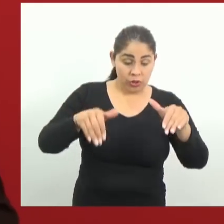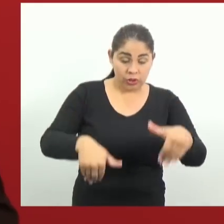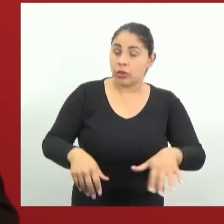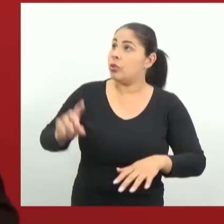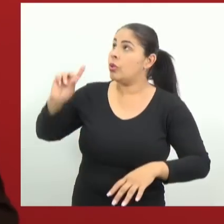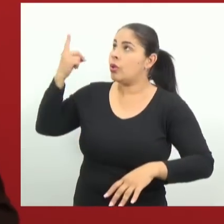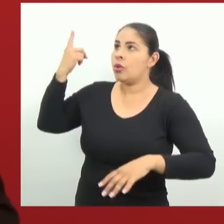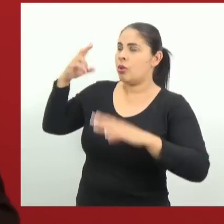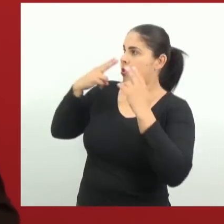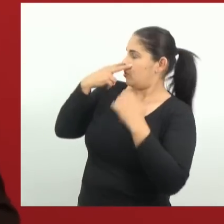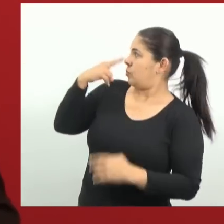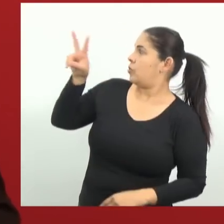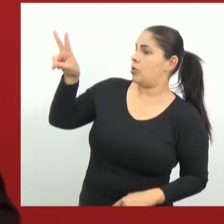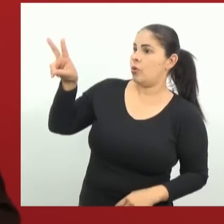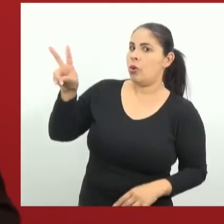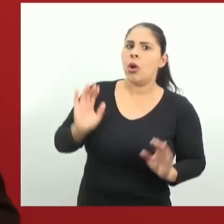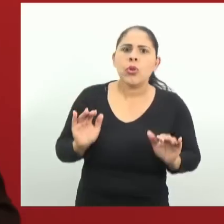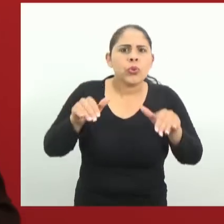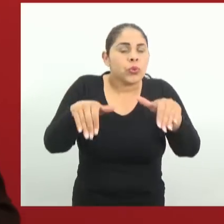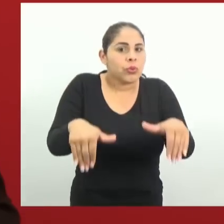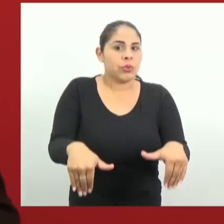Cuando de ese trono